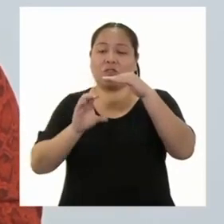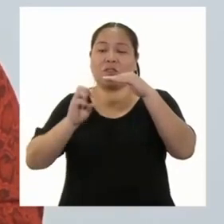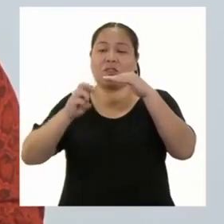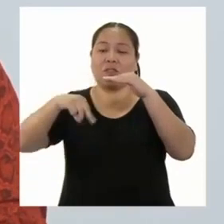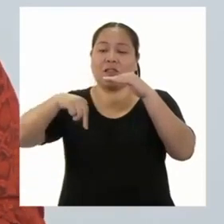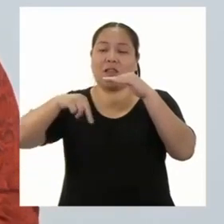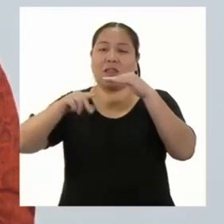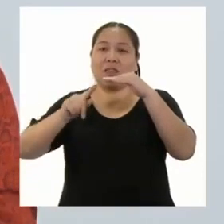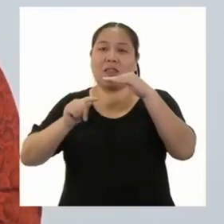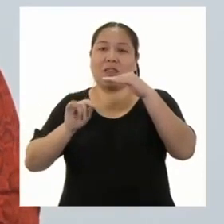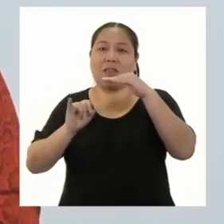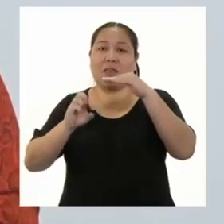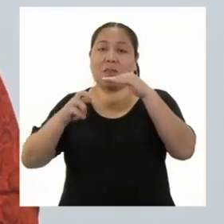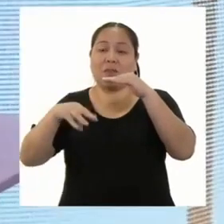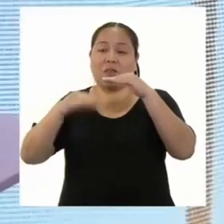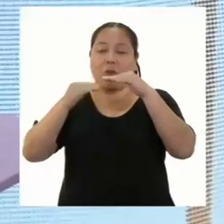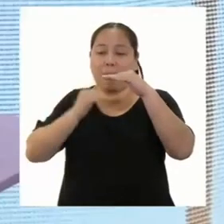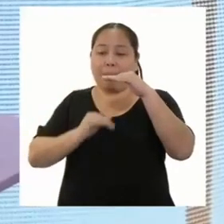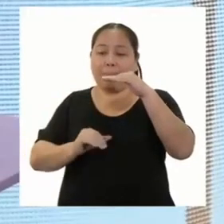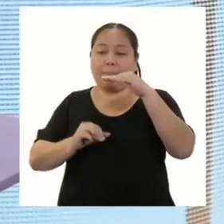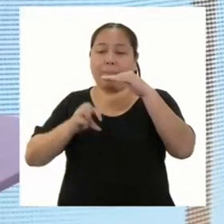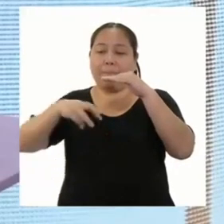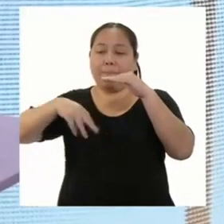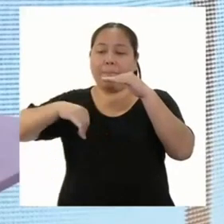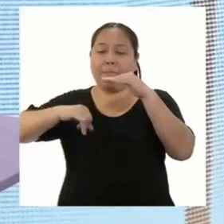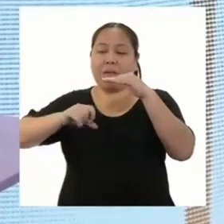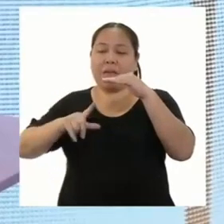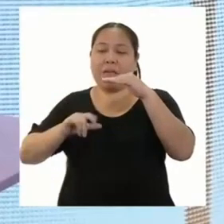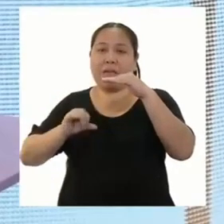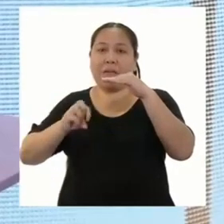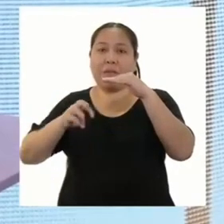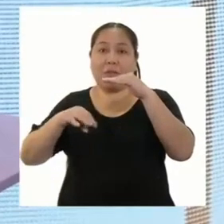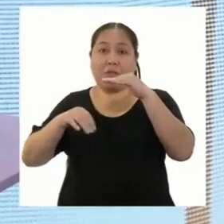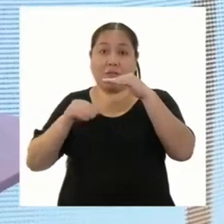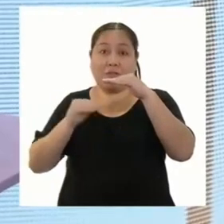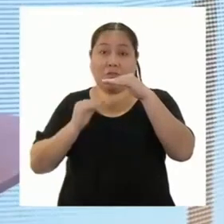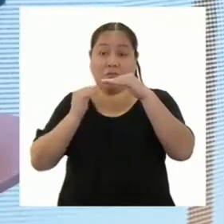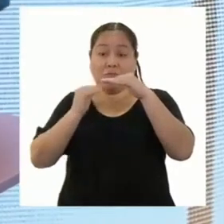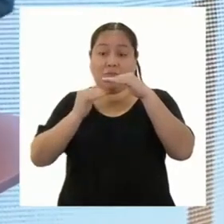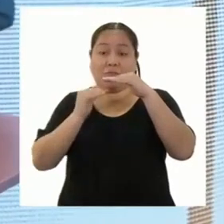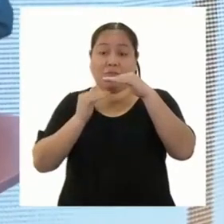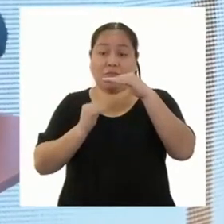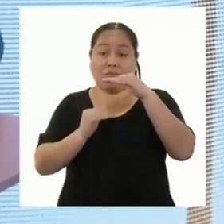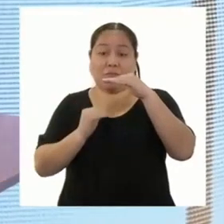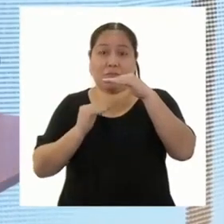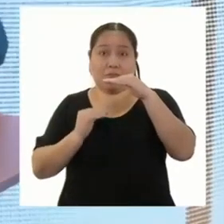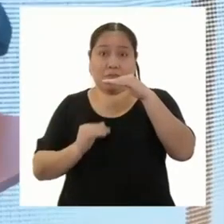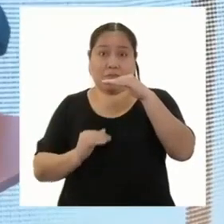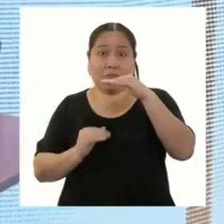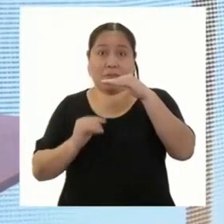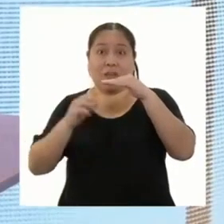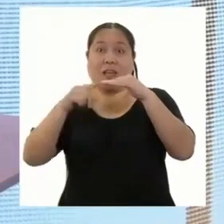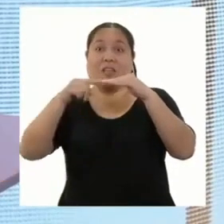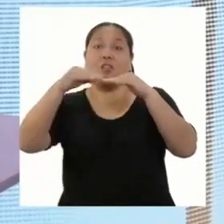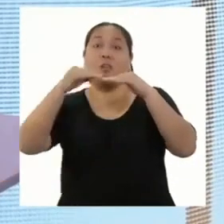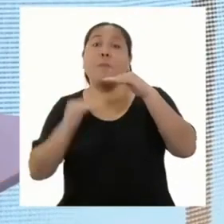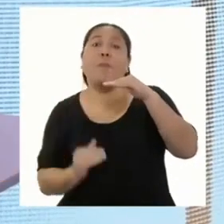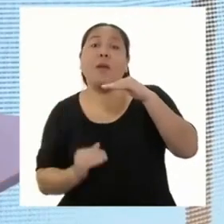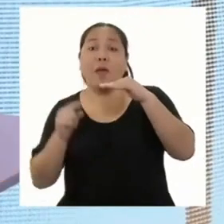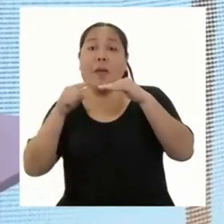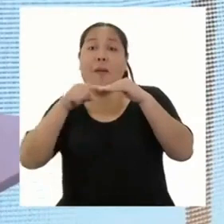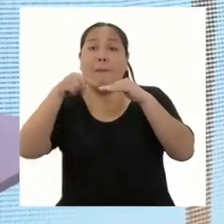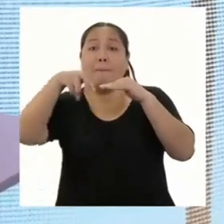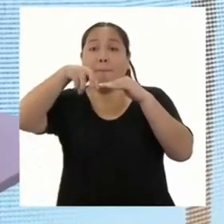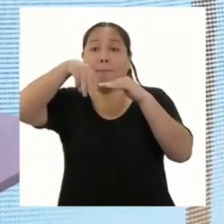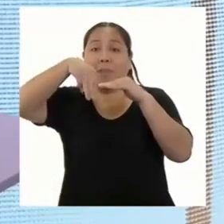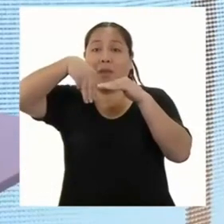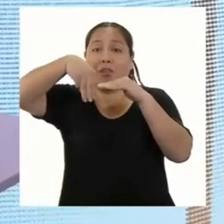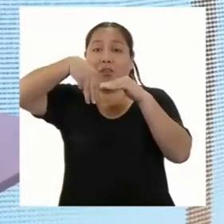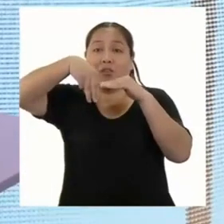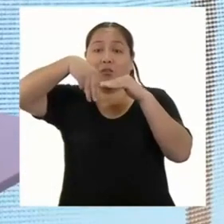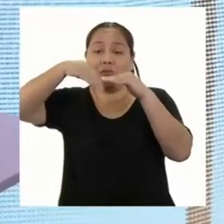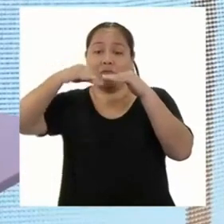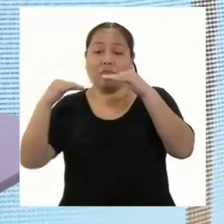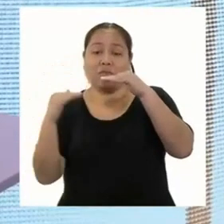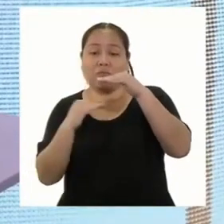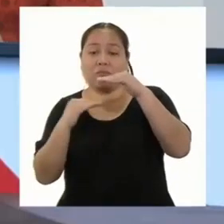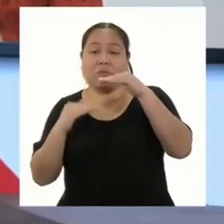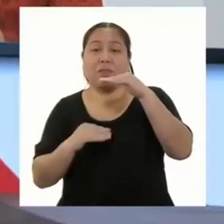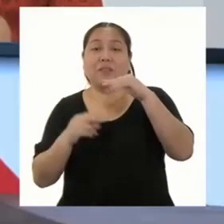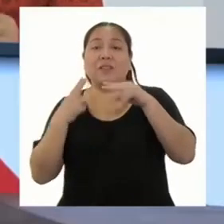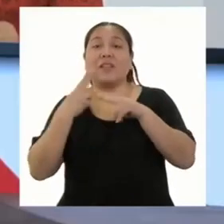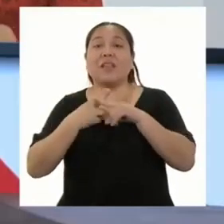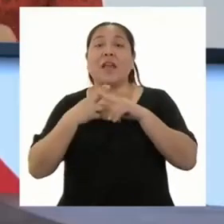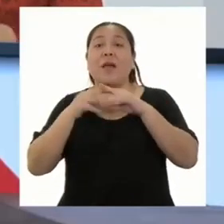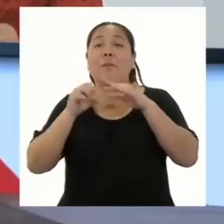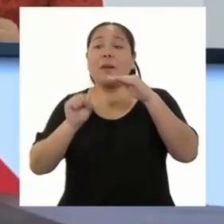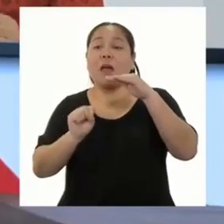y milímetros. Esas unidades son inferiores al metro, por eso se llaman